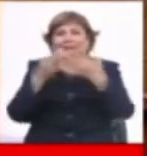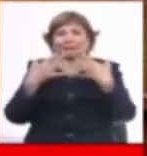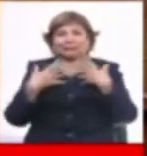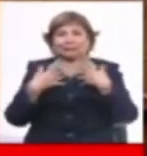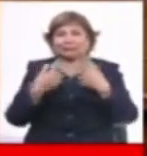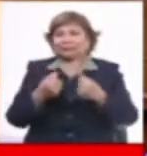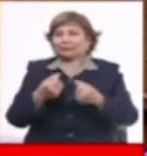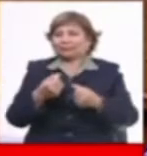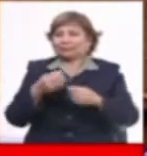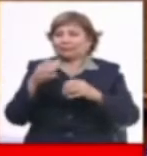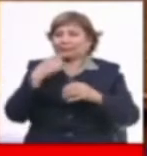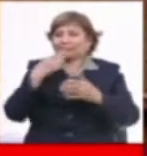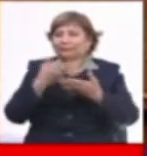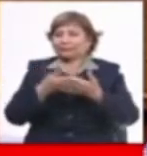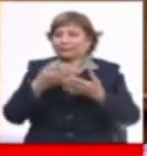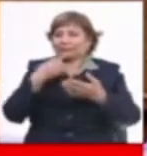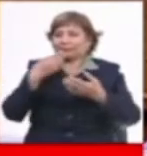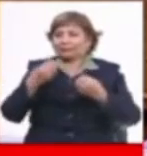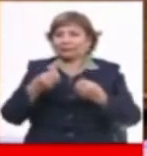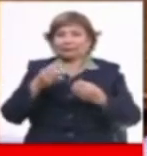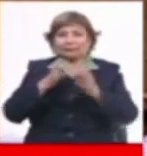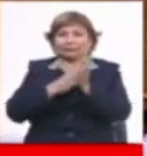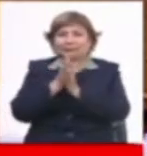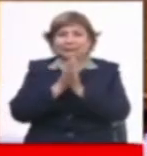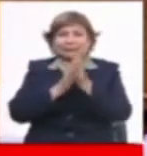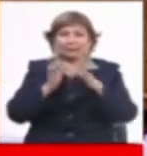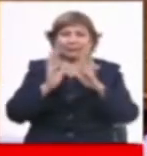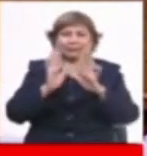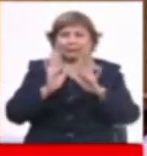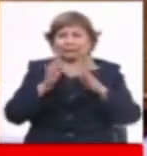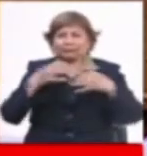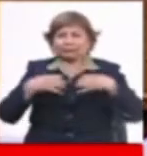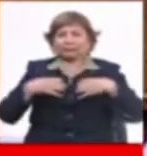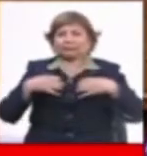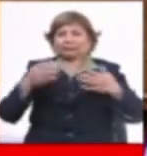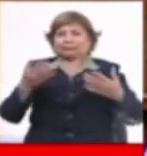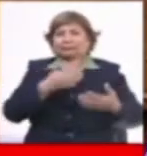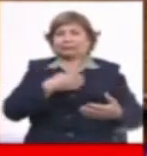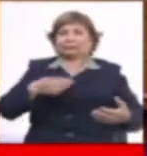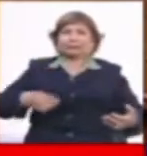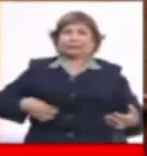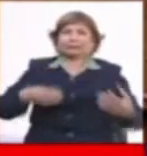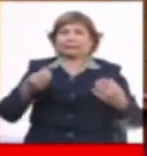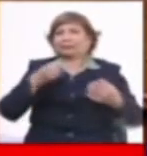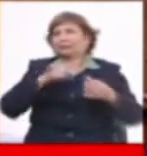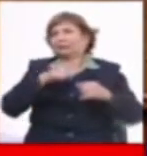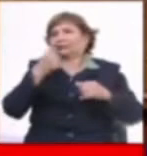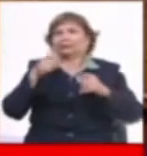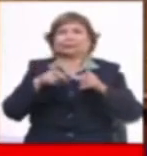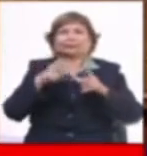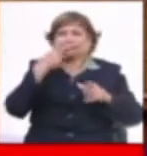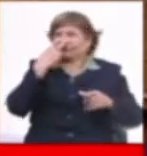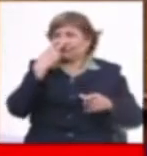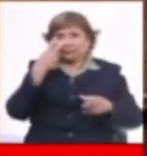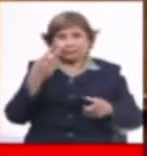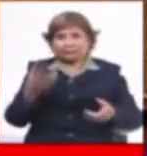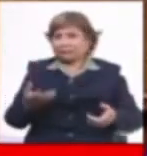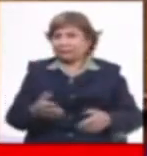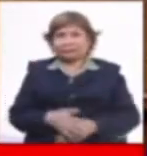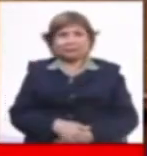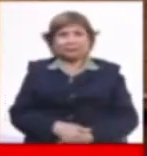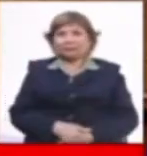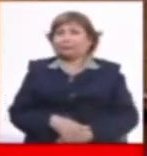por eso vamos a decir alguna cosa pues sin apasionamientos porque quizás gabinente está aquí porque en otro lugar no nos podemos ver